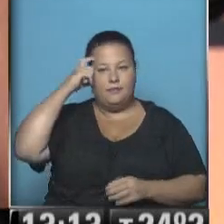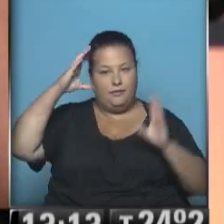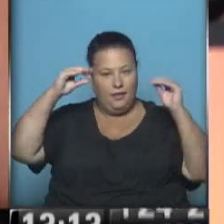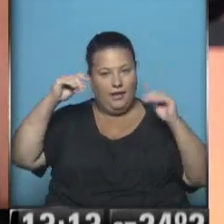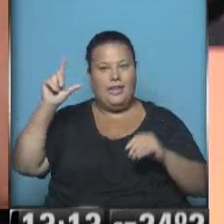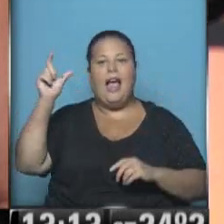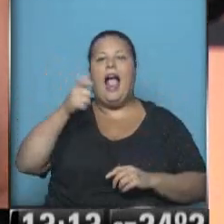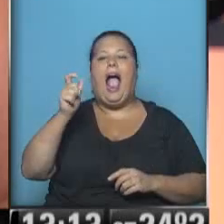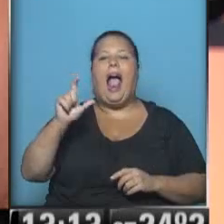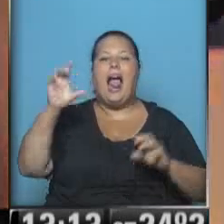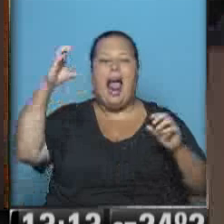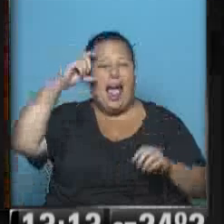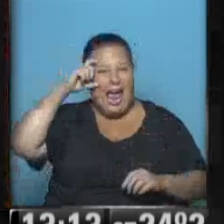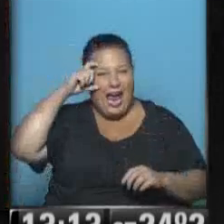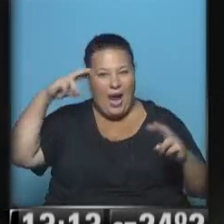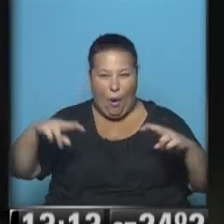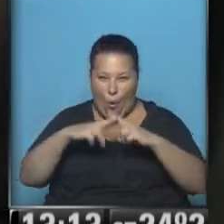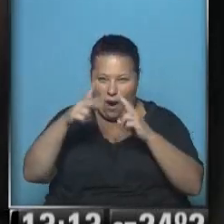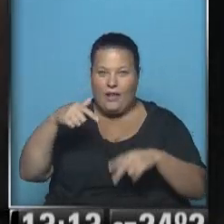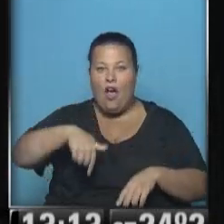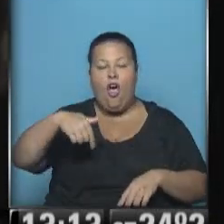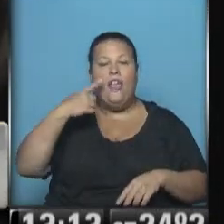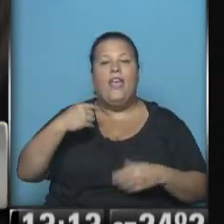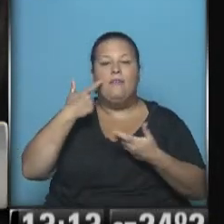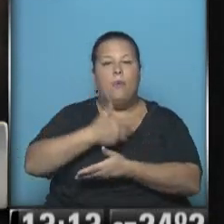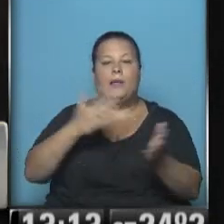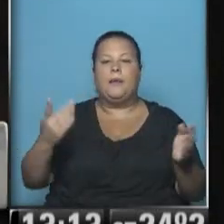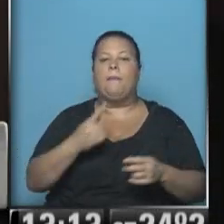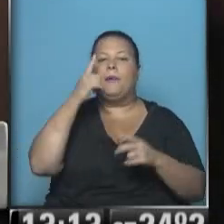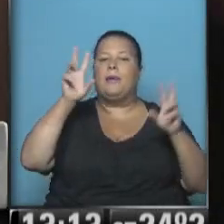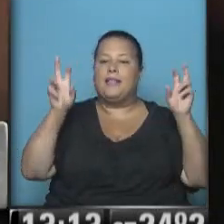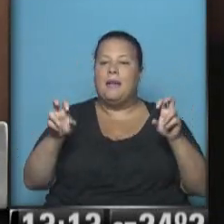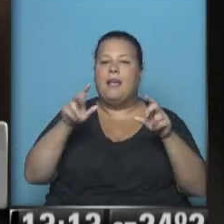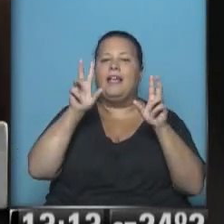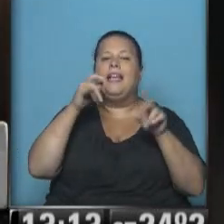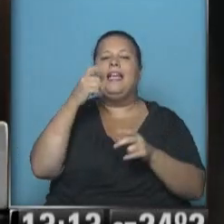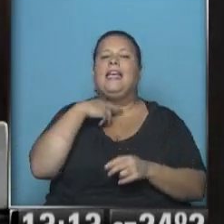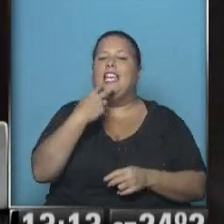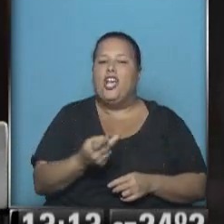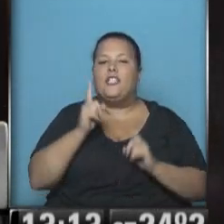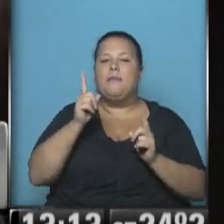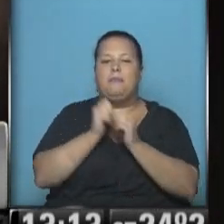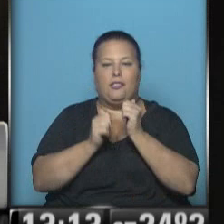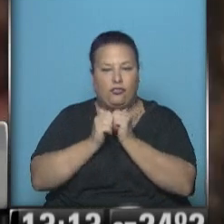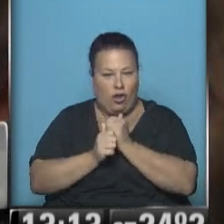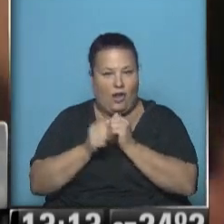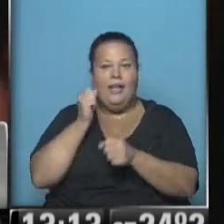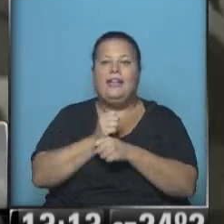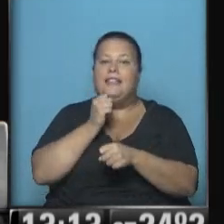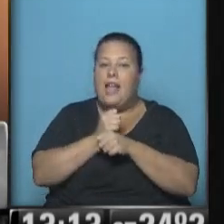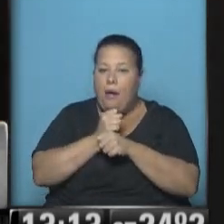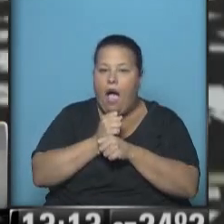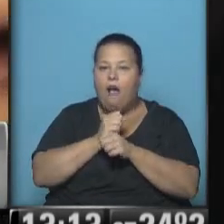noche en el canal encuentro Porque se estrena en el marco de este día el primero de los capítulos de la serie hijos de una misma historia Este es un trabajo que